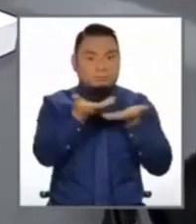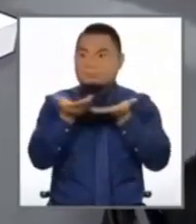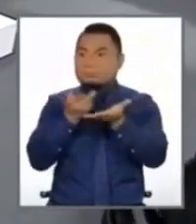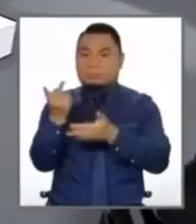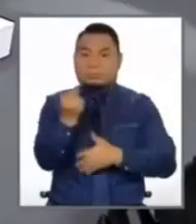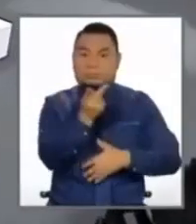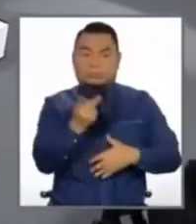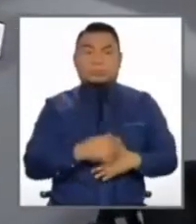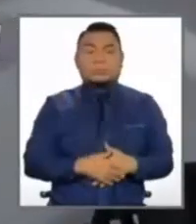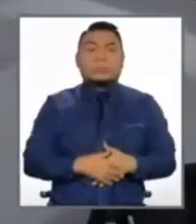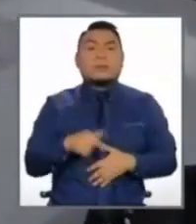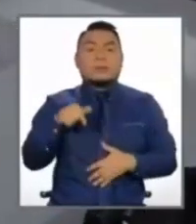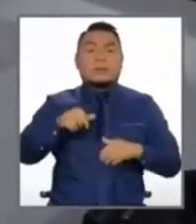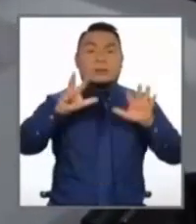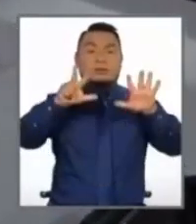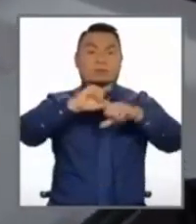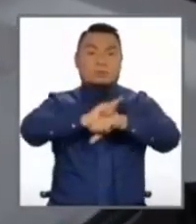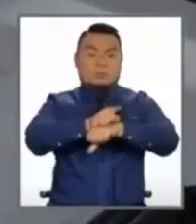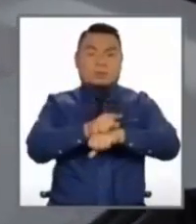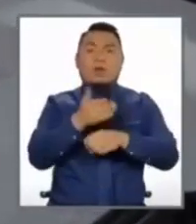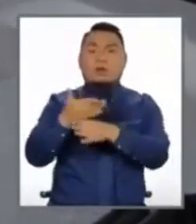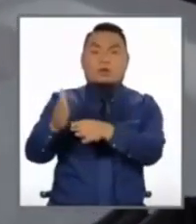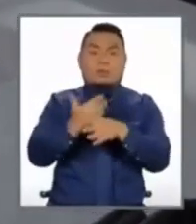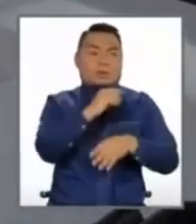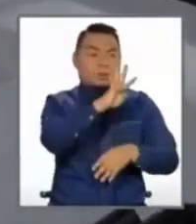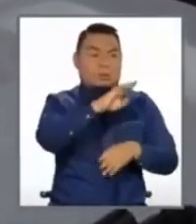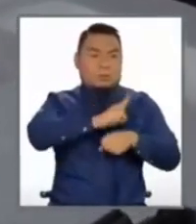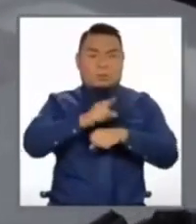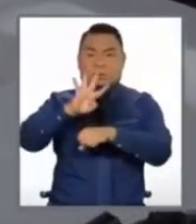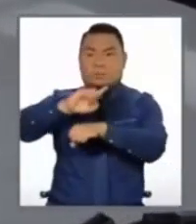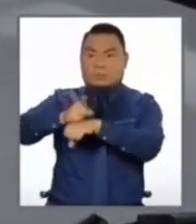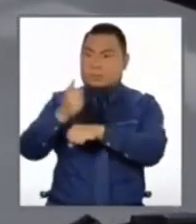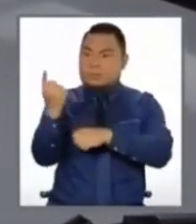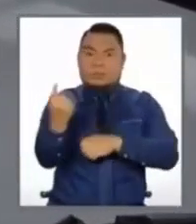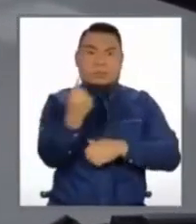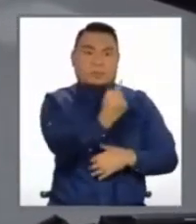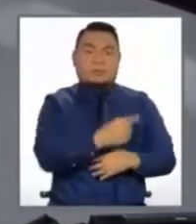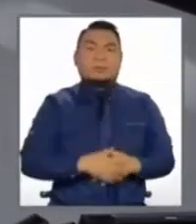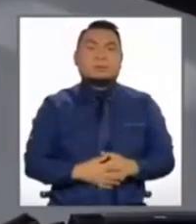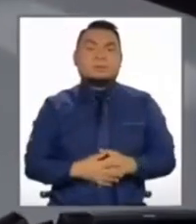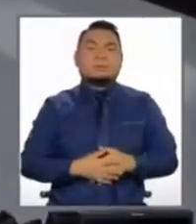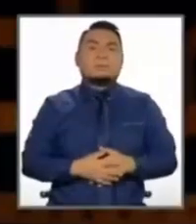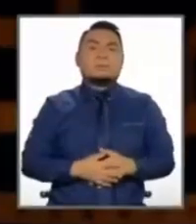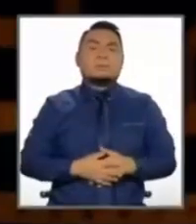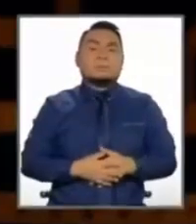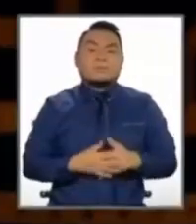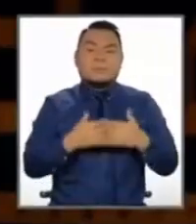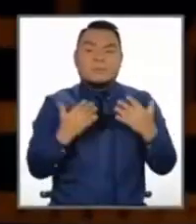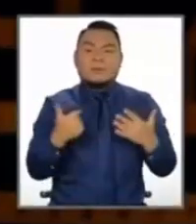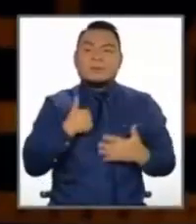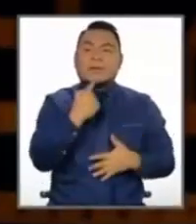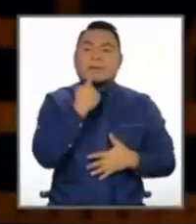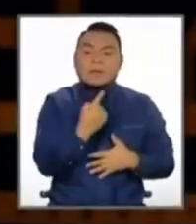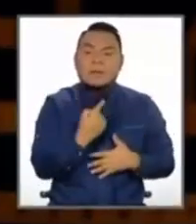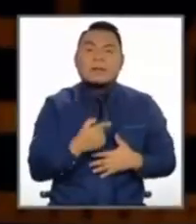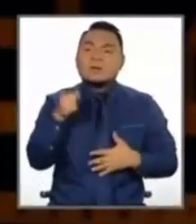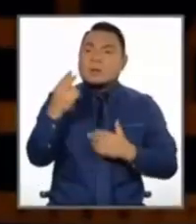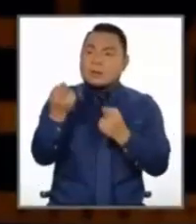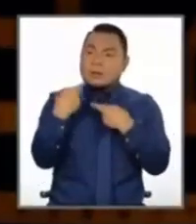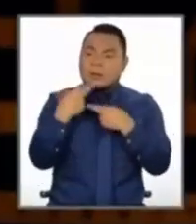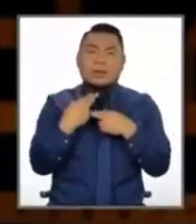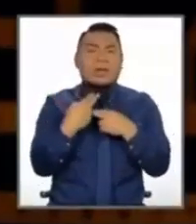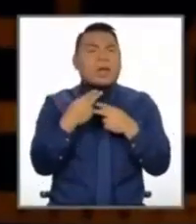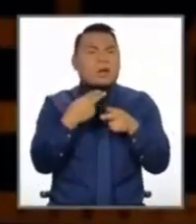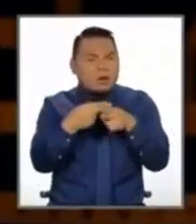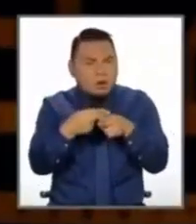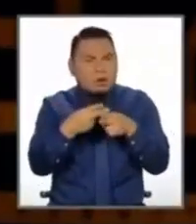donde existen 8 minutos a ser compartidos por ambos, 4 minutos por cada uno. Les rogaría respuestas cortas